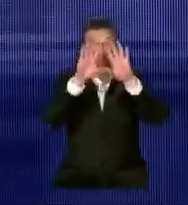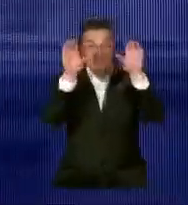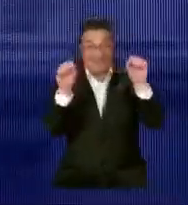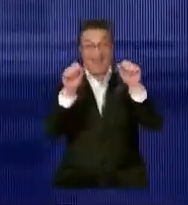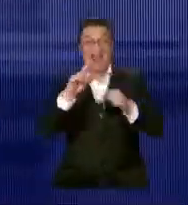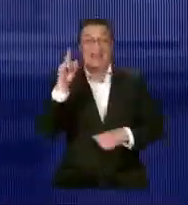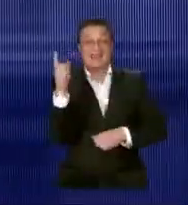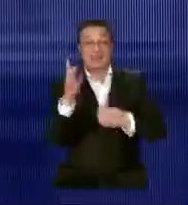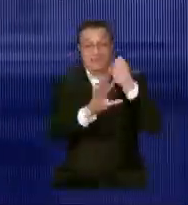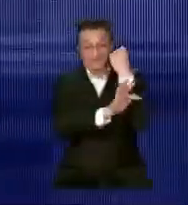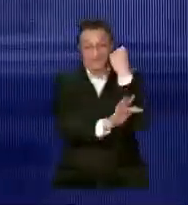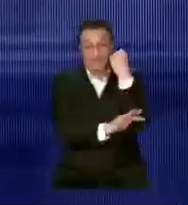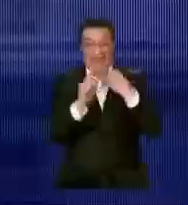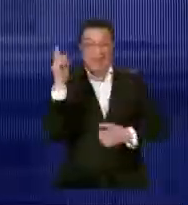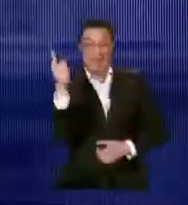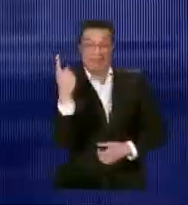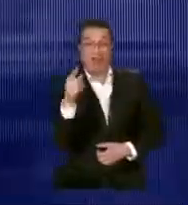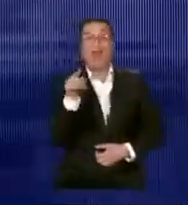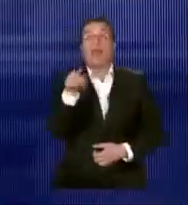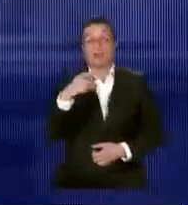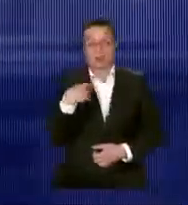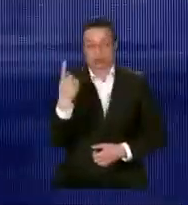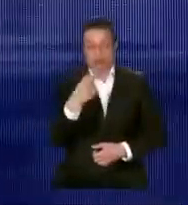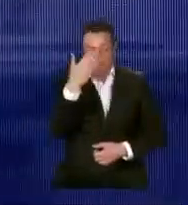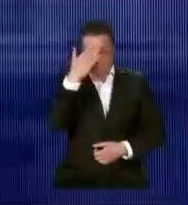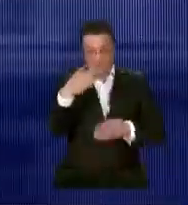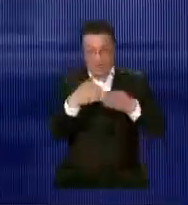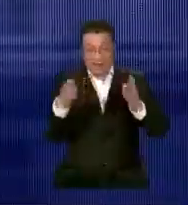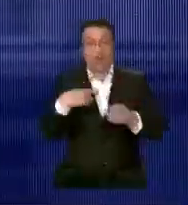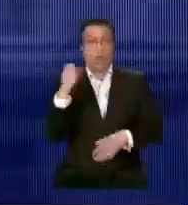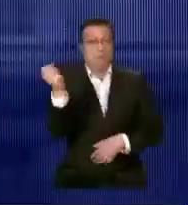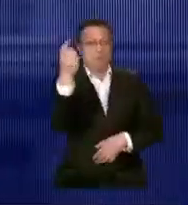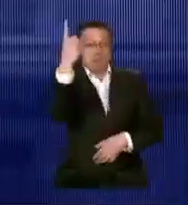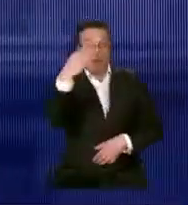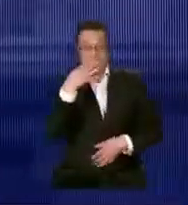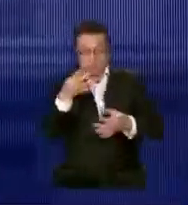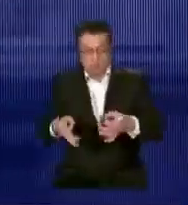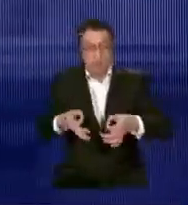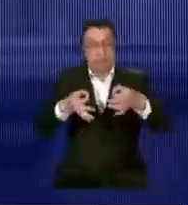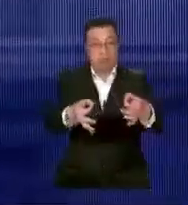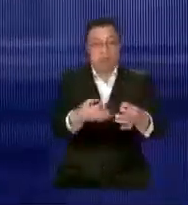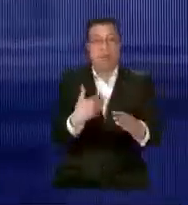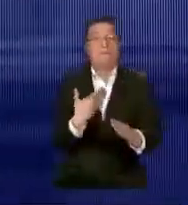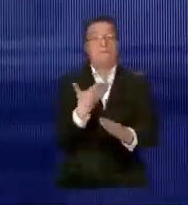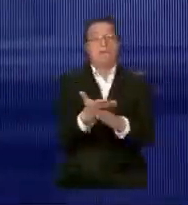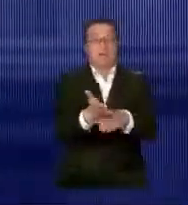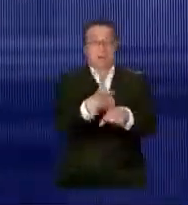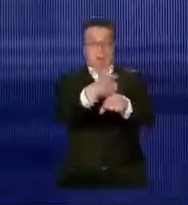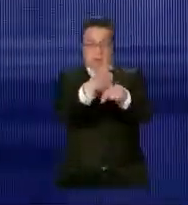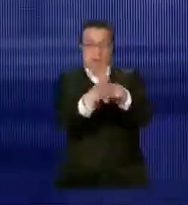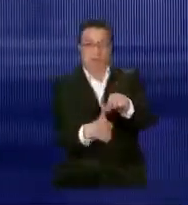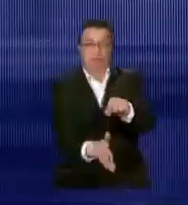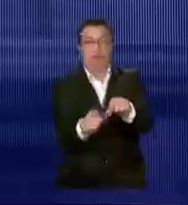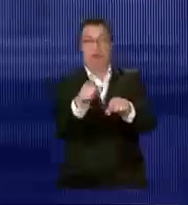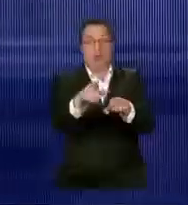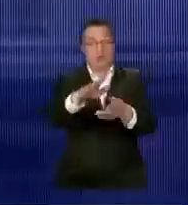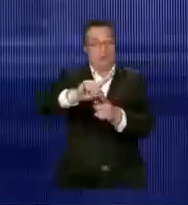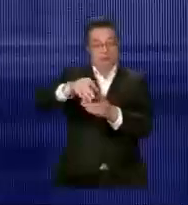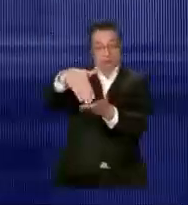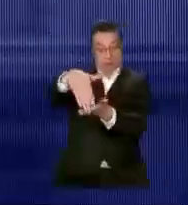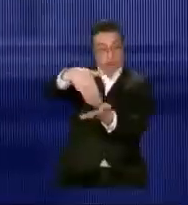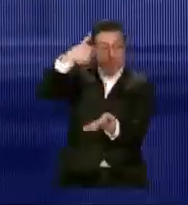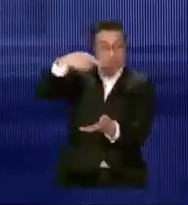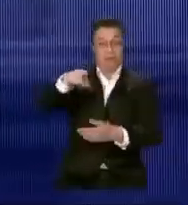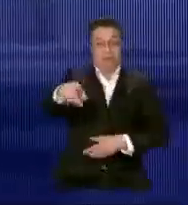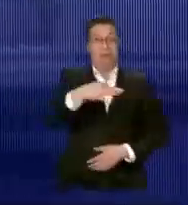nacional, nosotros desde el Frente Amplio fuimos los únicos que presentamos, cuando surgieron los primeros antecedentes, una solicitud de destitución que fue rechazada en